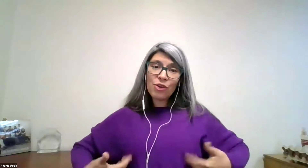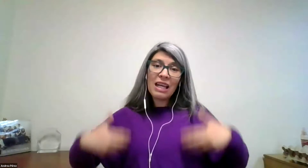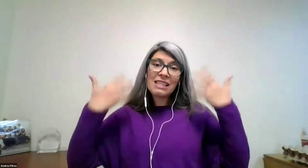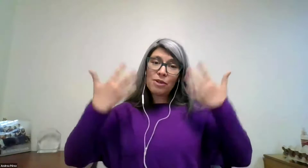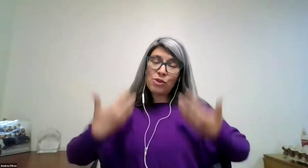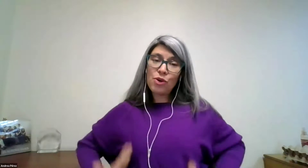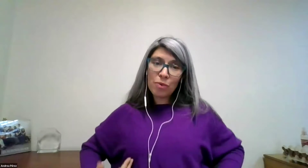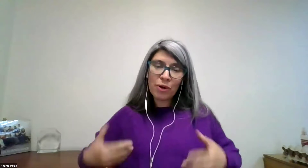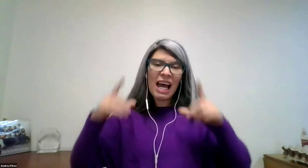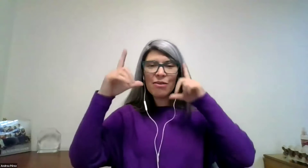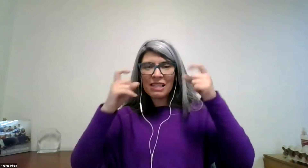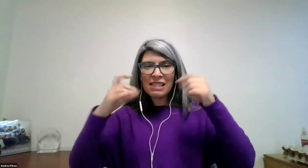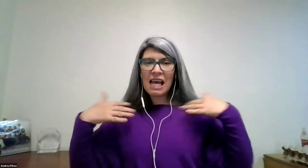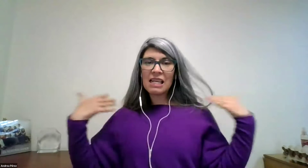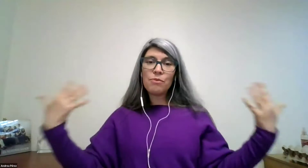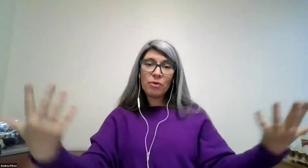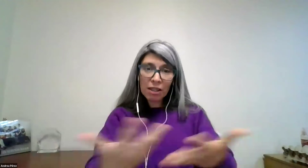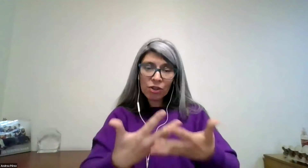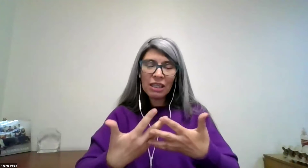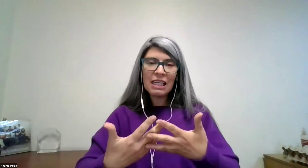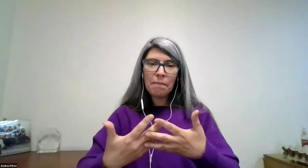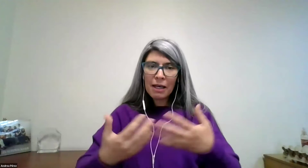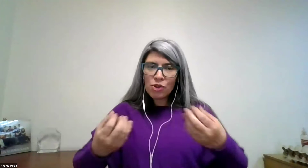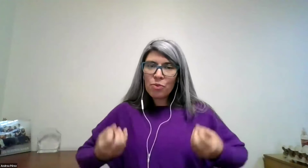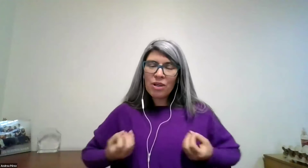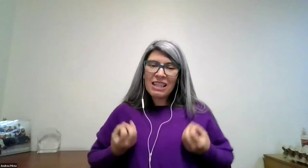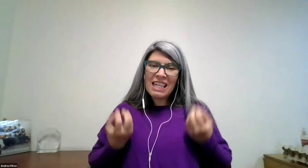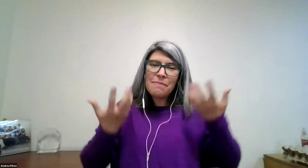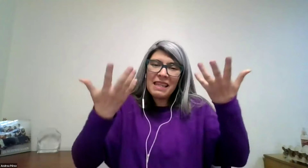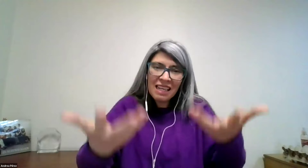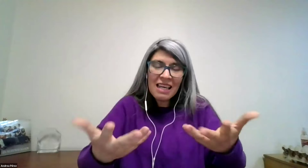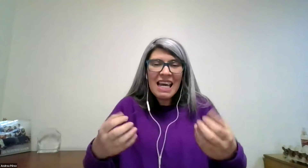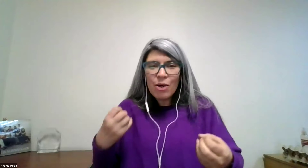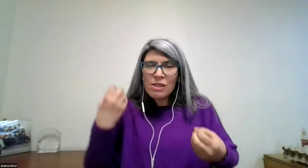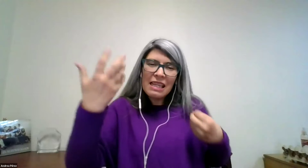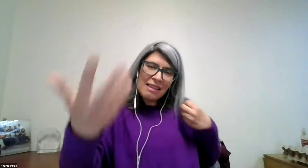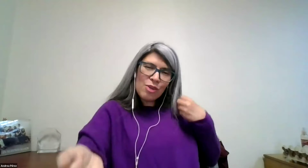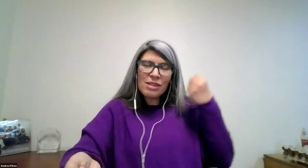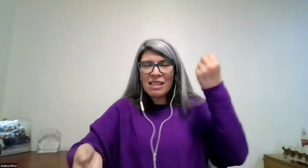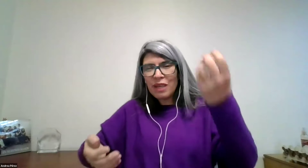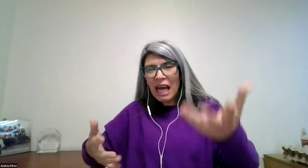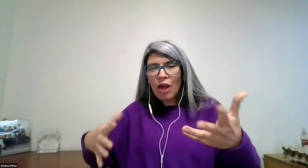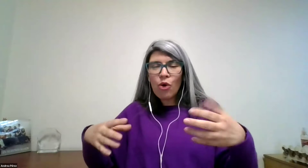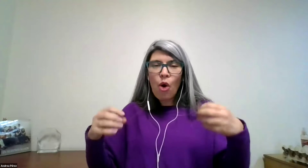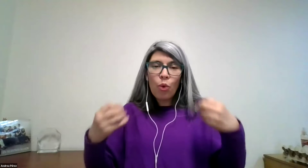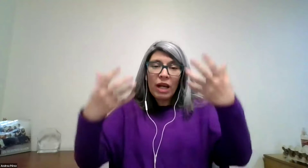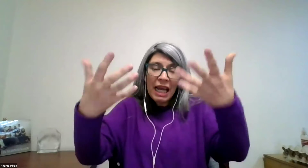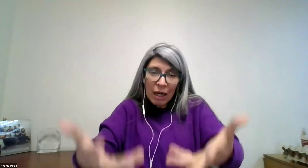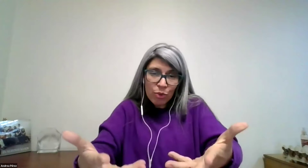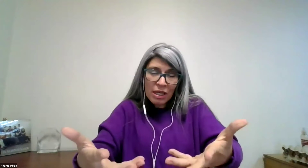través de toda la expresión corporal, facial y movimientos en el espacio, poder transmitir un sentido, un